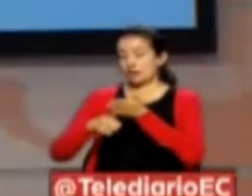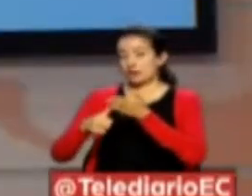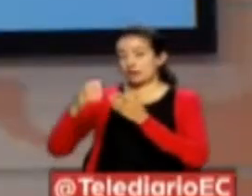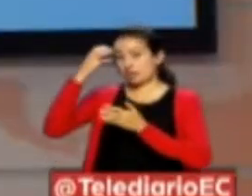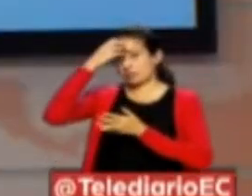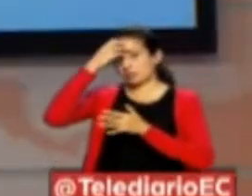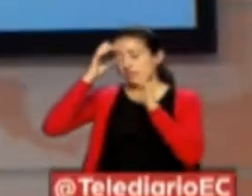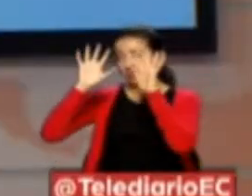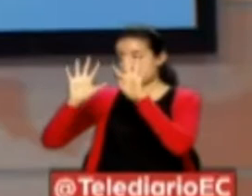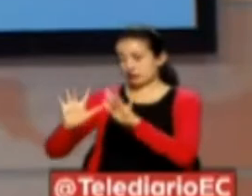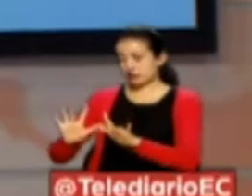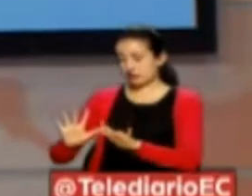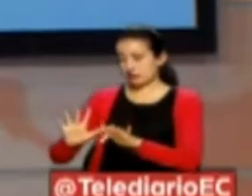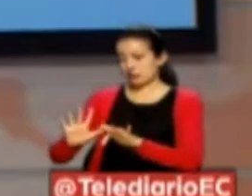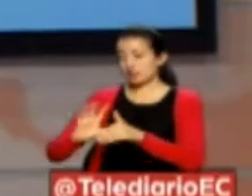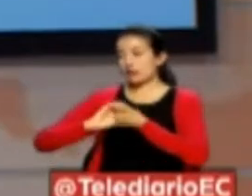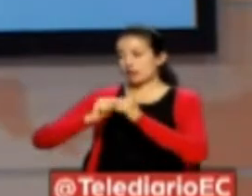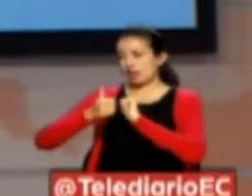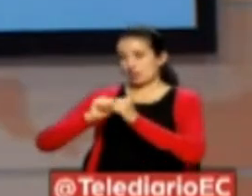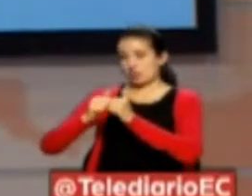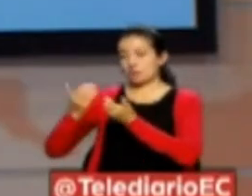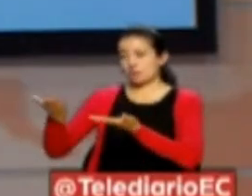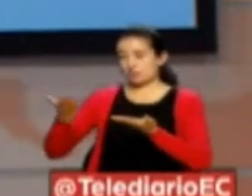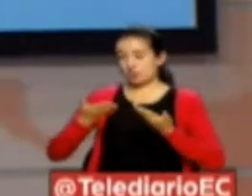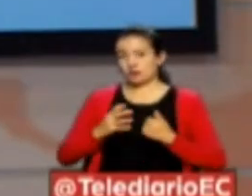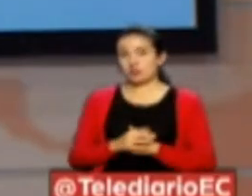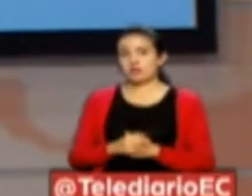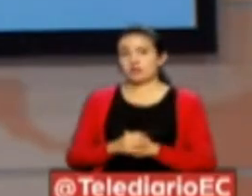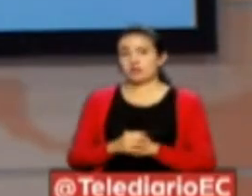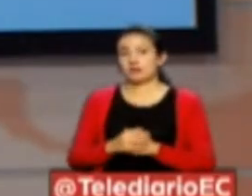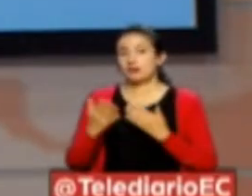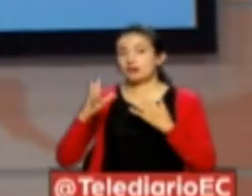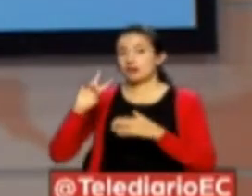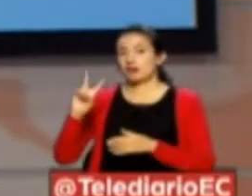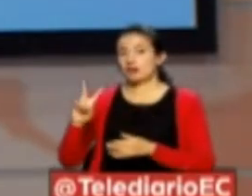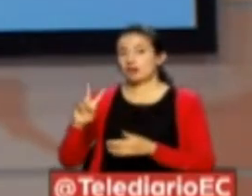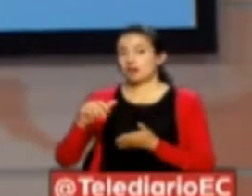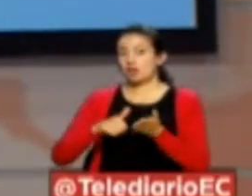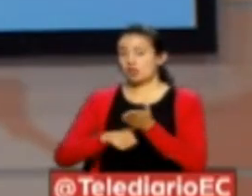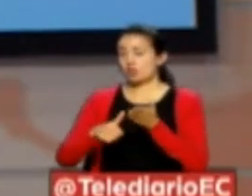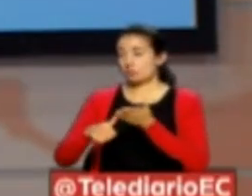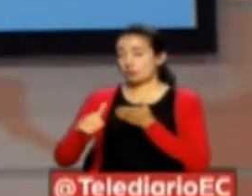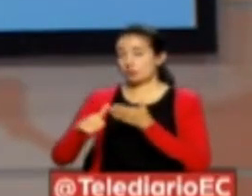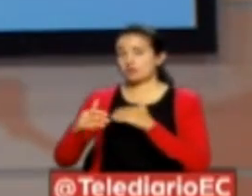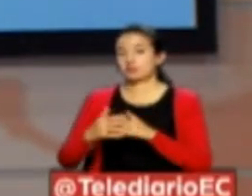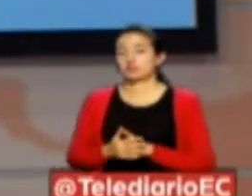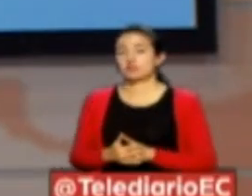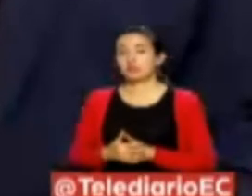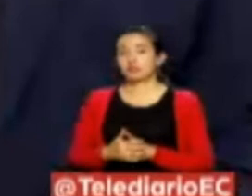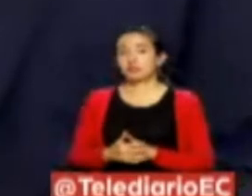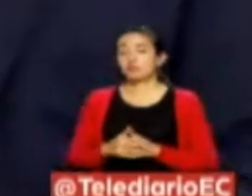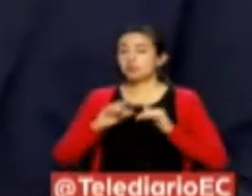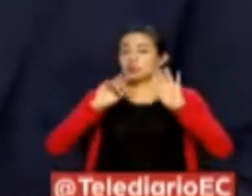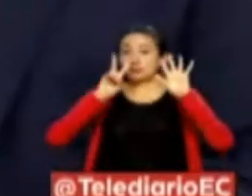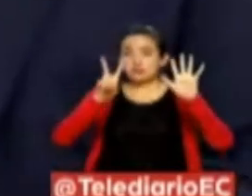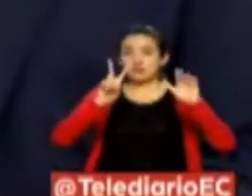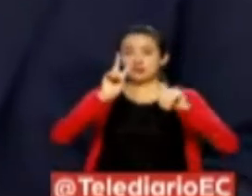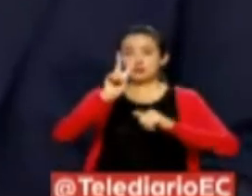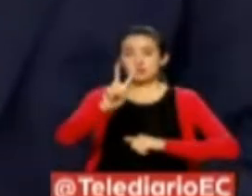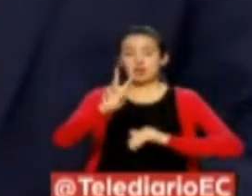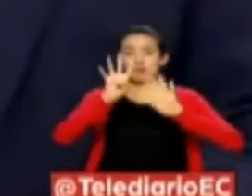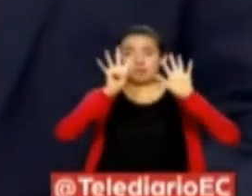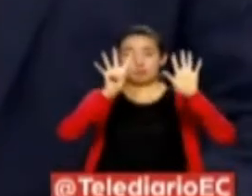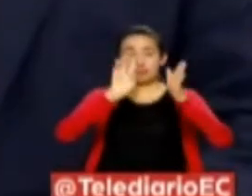la secretaria la secretaria con rango de viceministro de ministerio de ministerio siete de la mañana 29